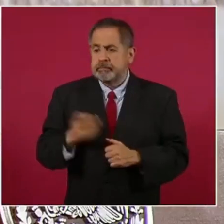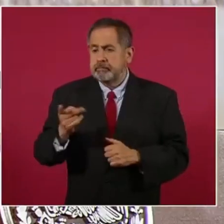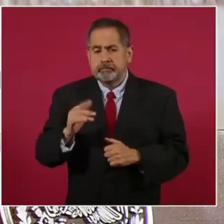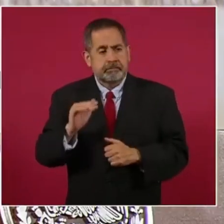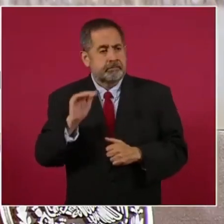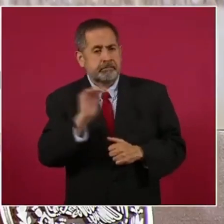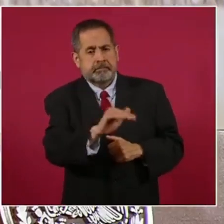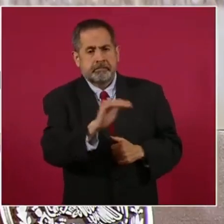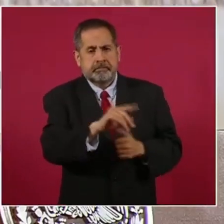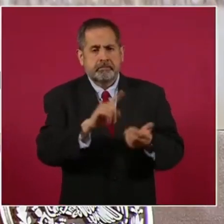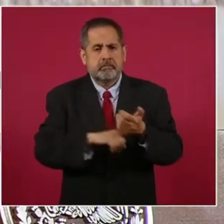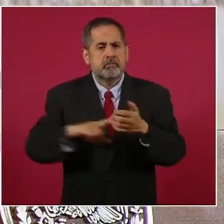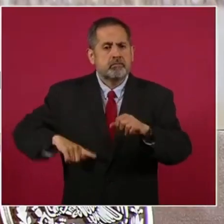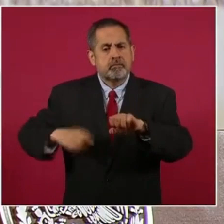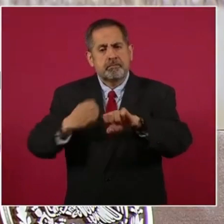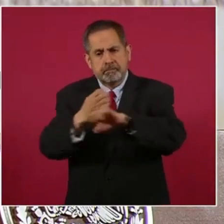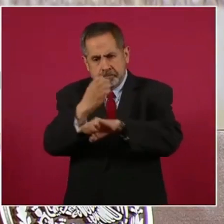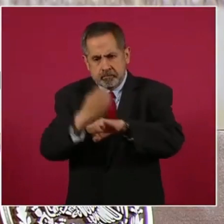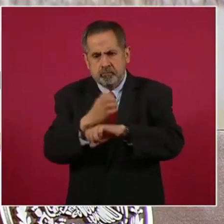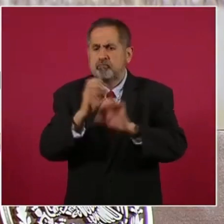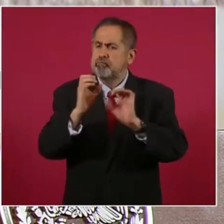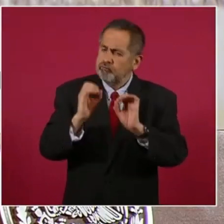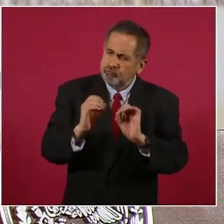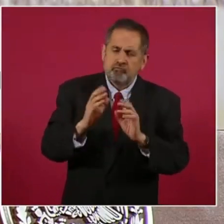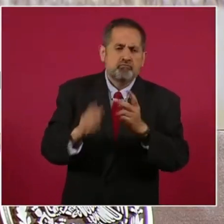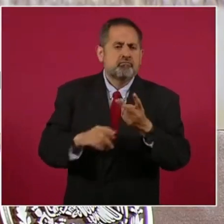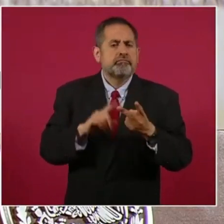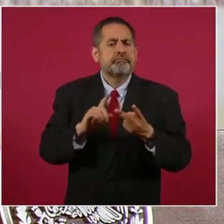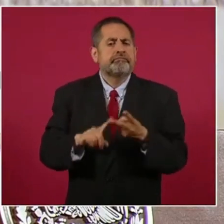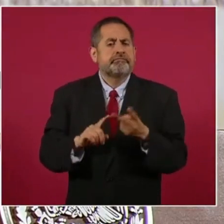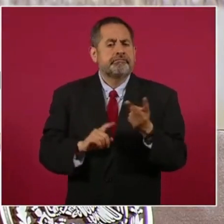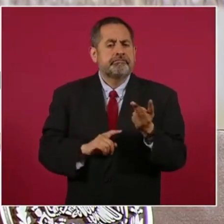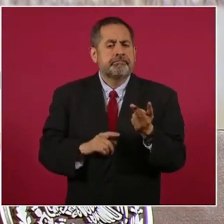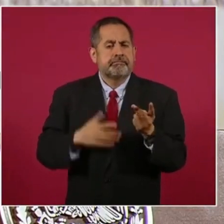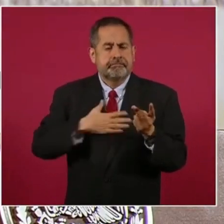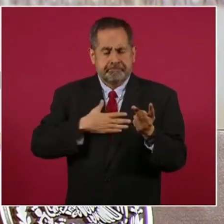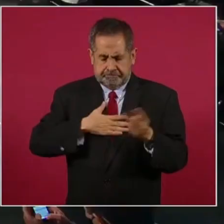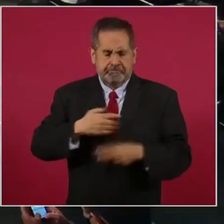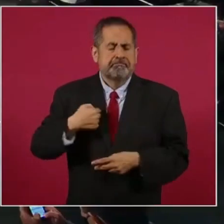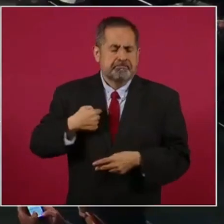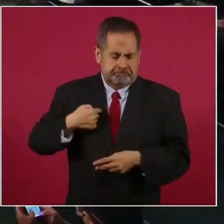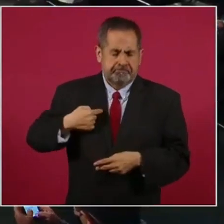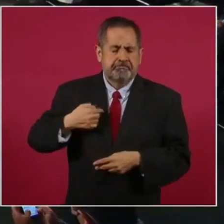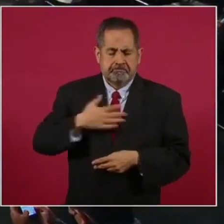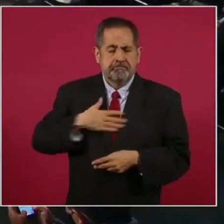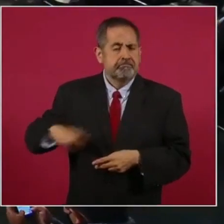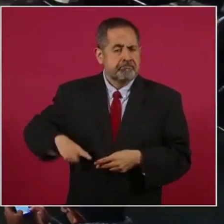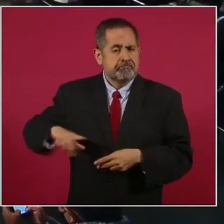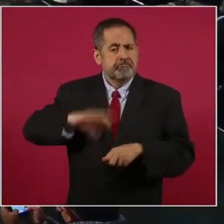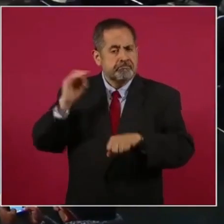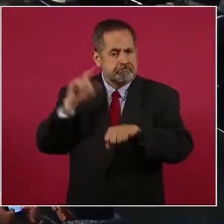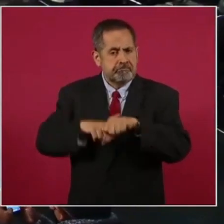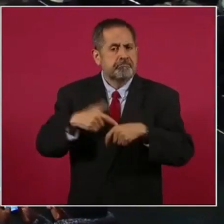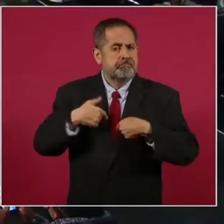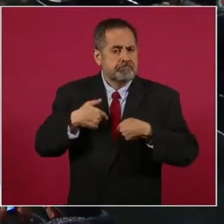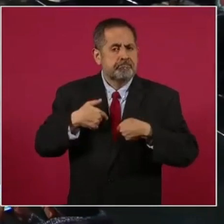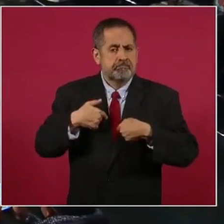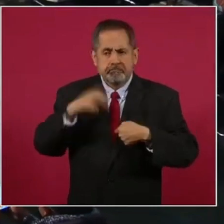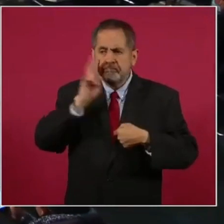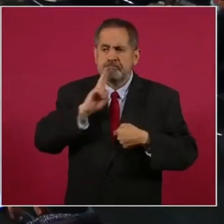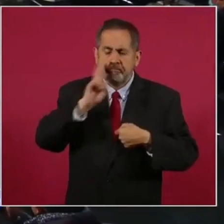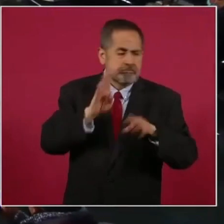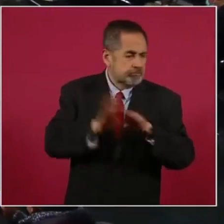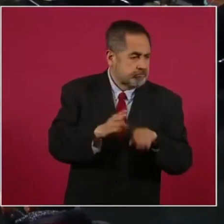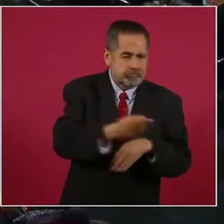solicita ese apoyo al gobierno del estado o aquí nosotros procuramos